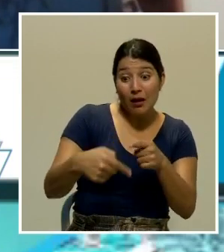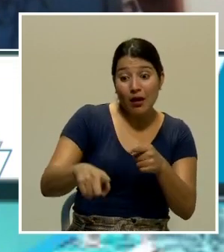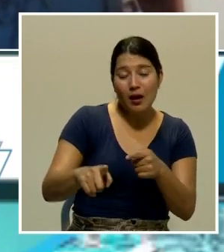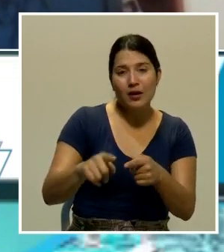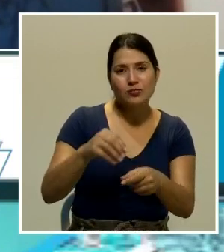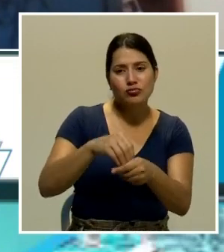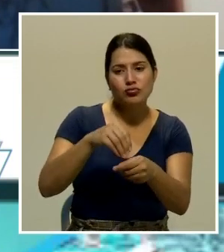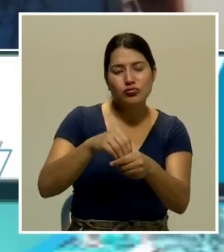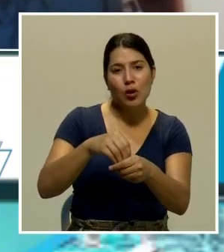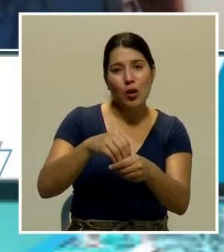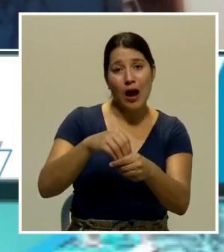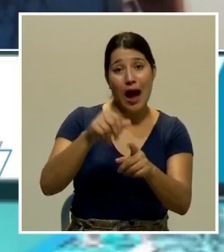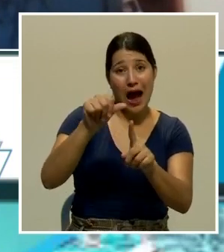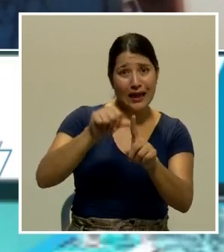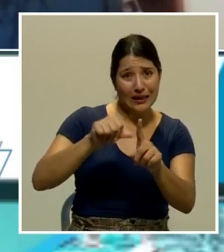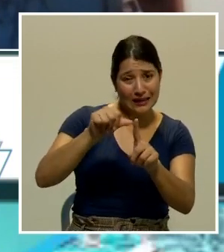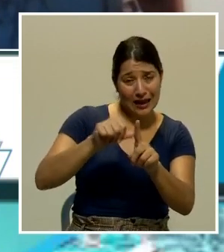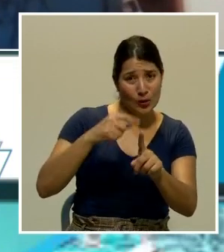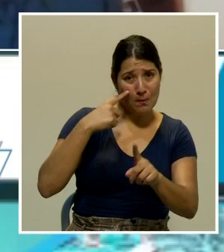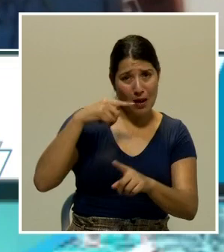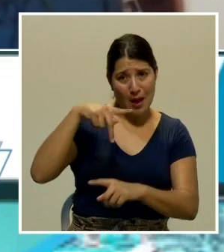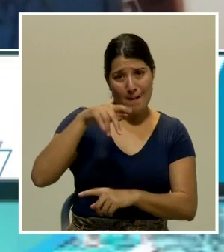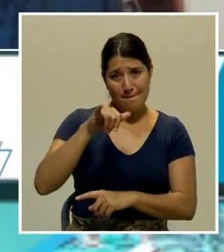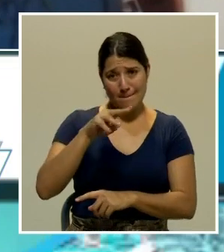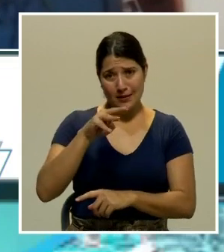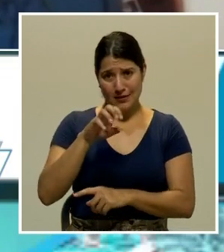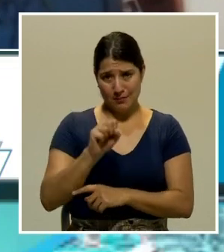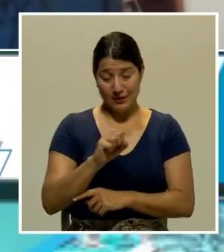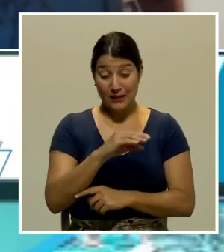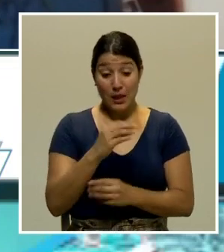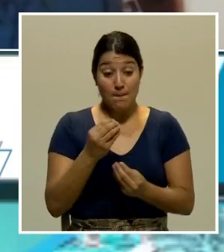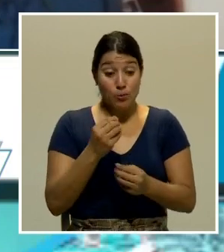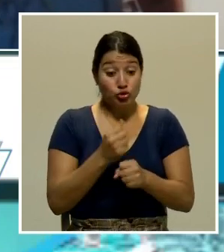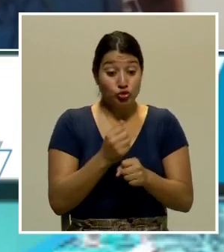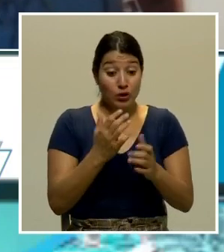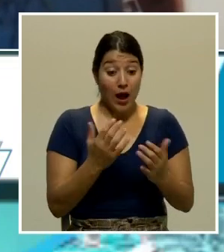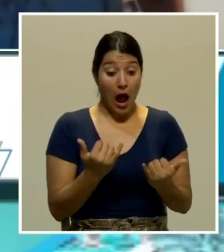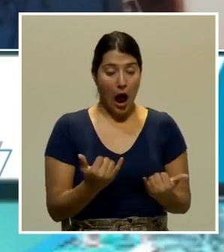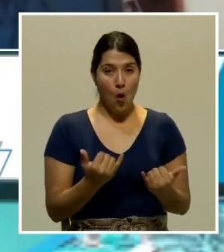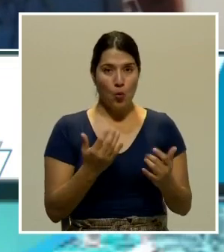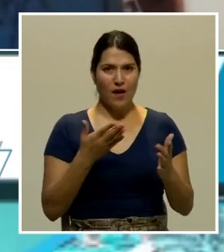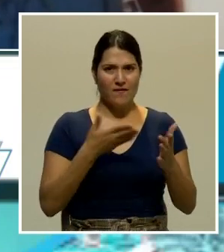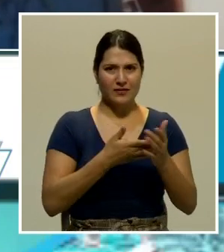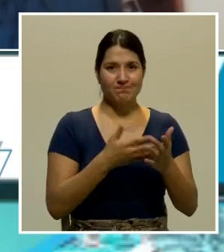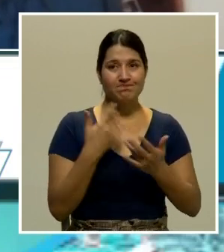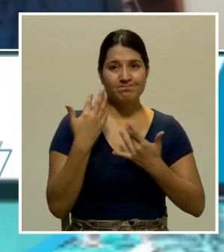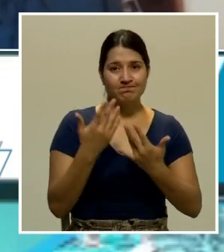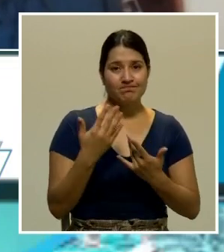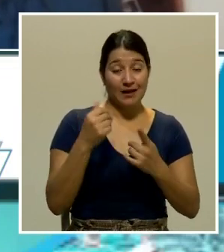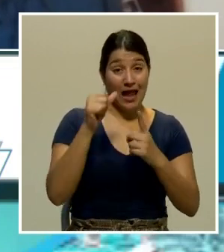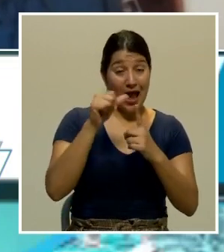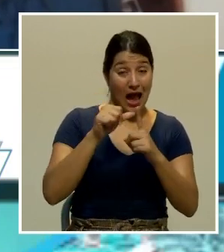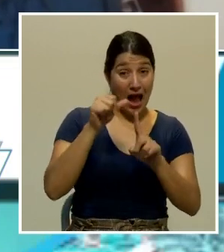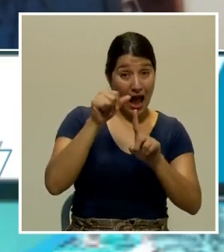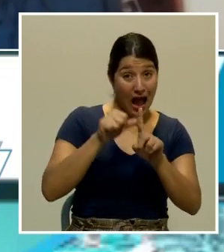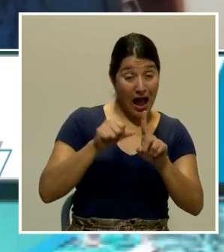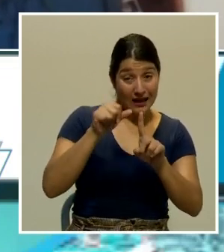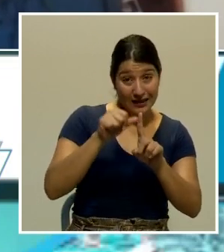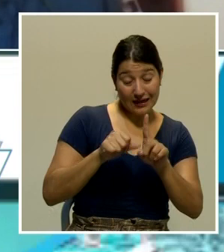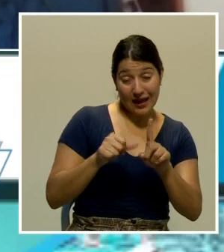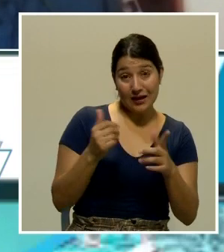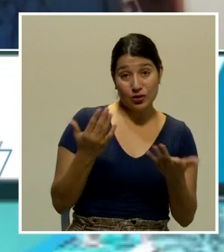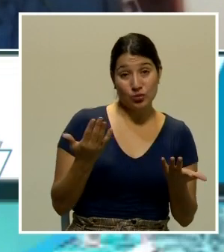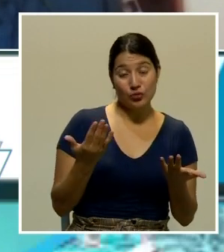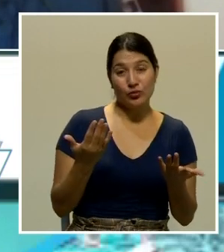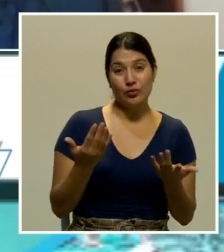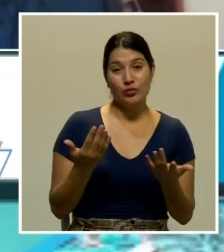pymes y muchos trabajadores que han estado muy afectados están esperando esos aguinaldos de una manera